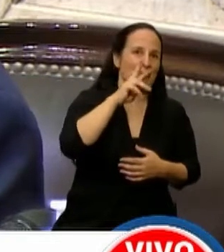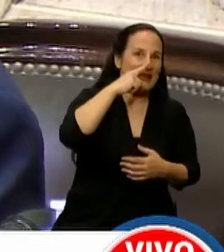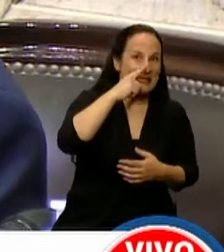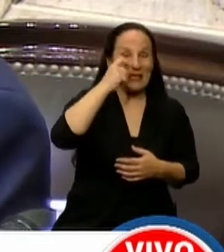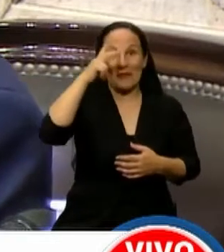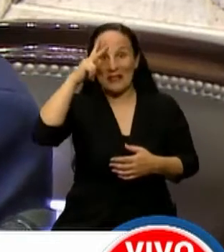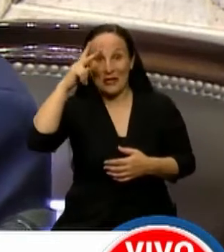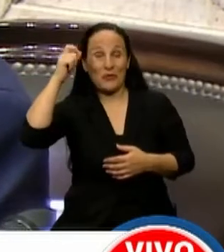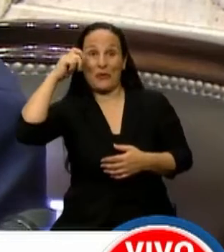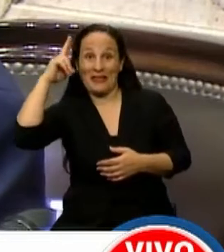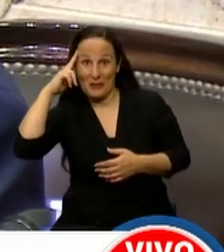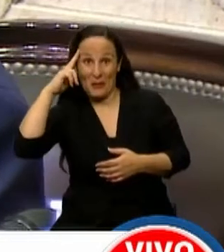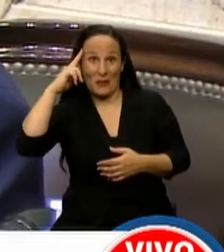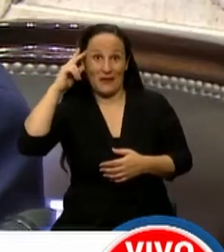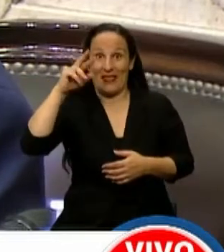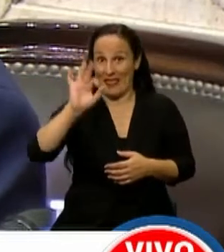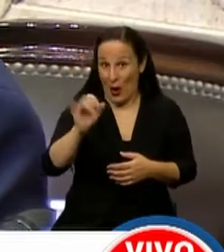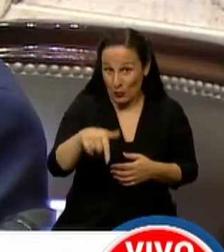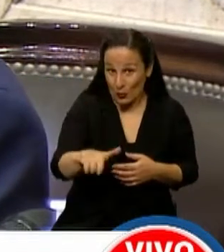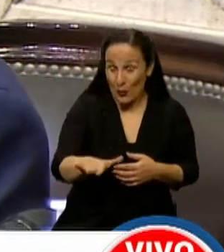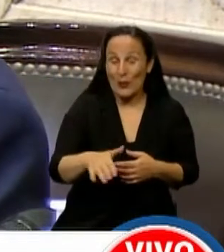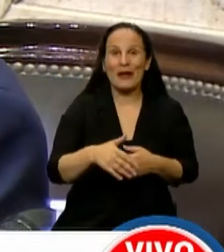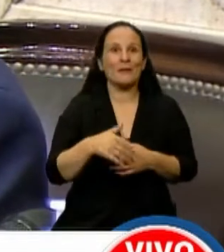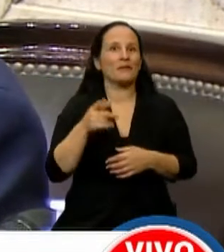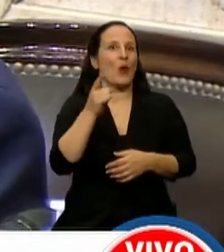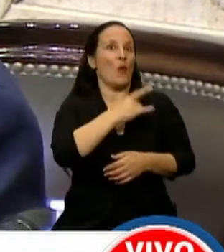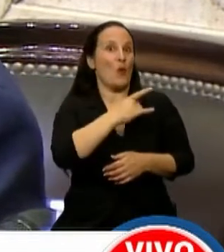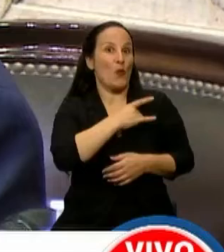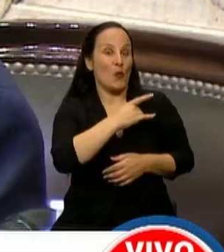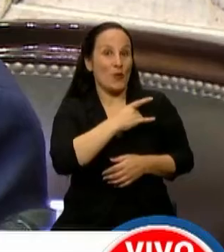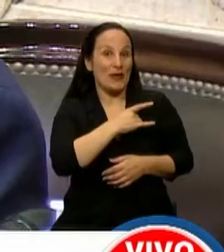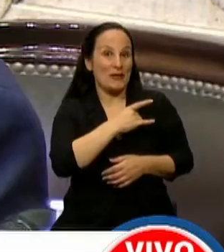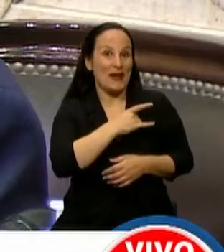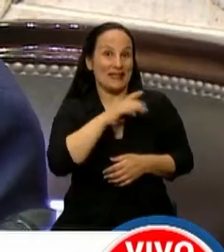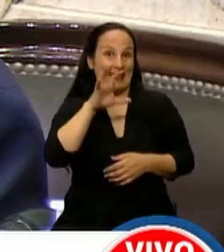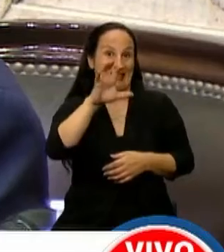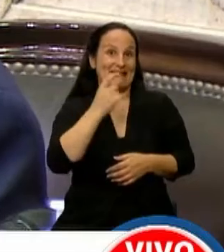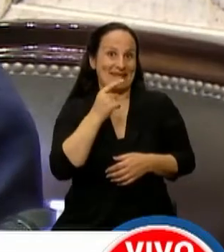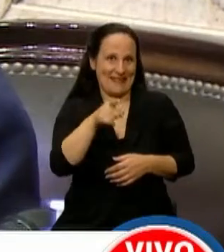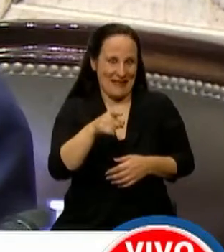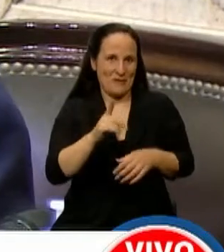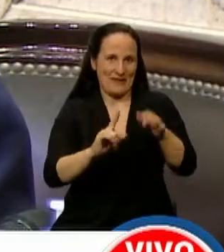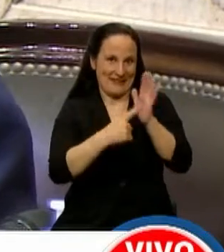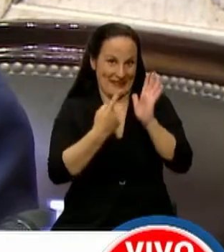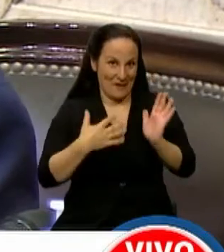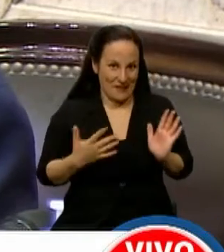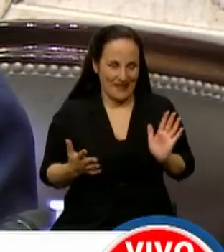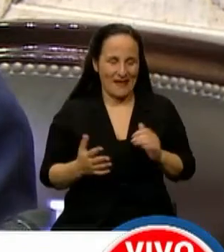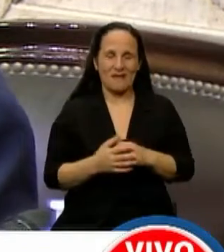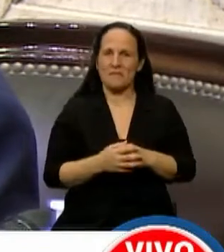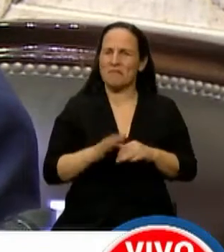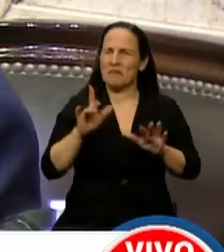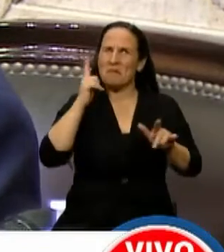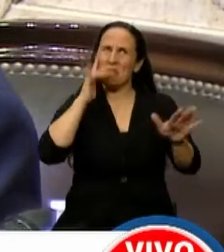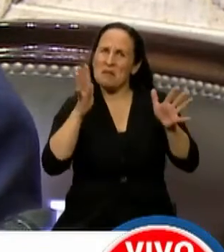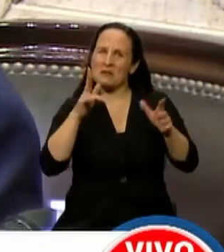28 y 29 de octubre, en la Universidad Provincial de La Punta, en la cual se esperan más de